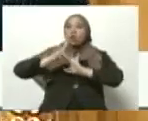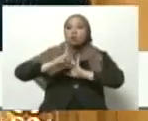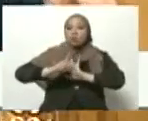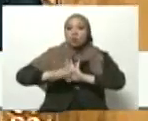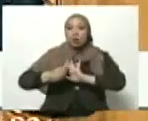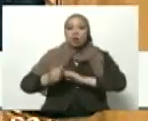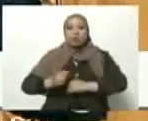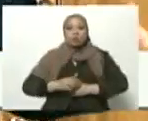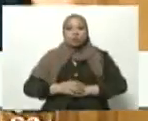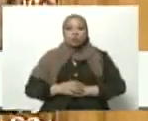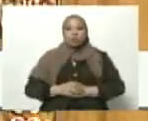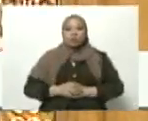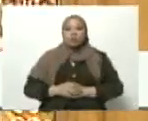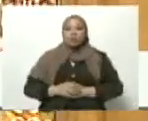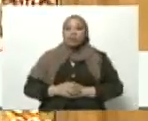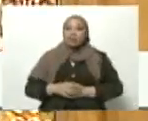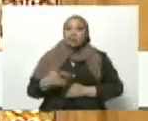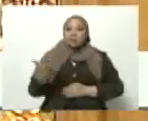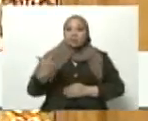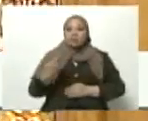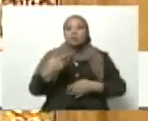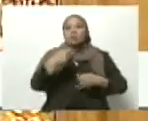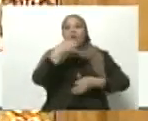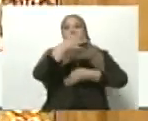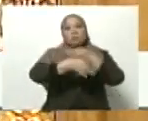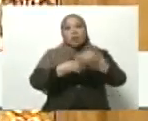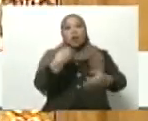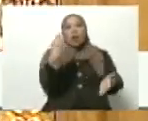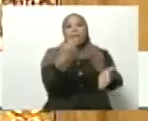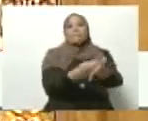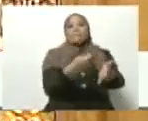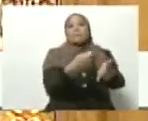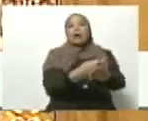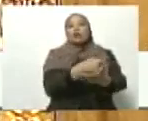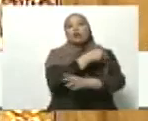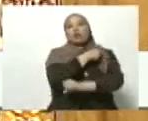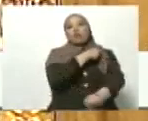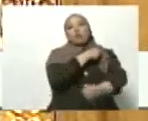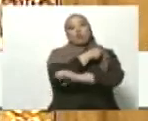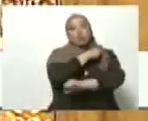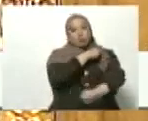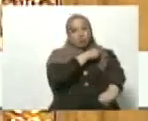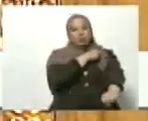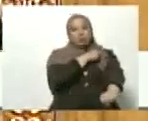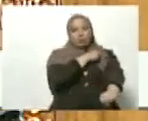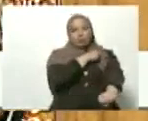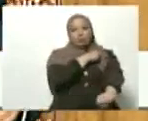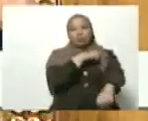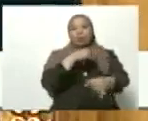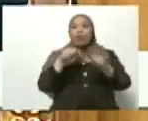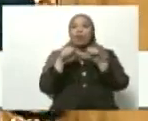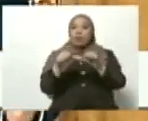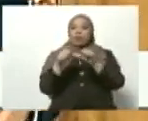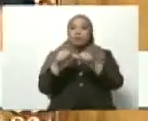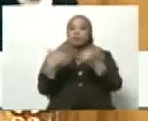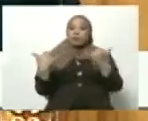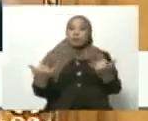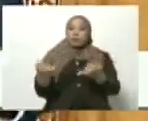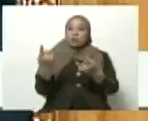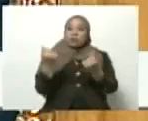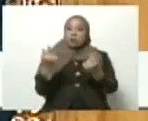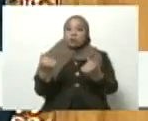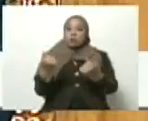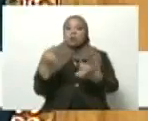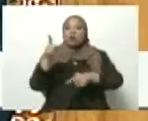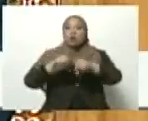Pero fíjense que sí lo hicieron por las vías que les estoy diciendo. Funcionó. Y todavía están dispuestos permanentemente a comprar capitanes,